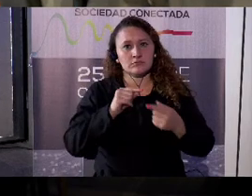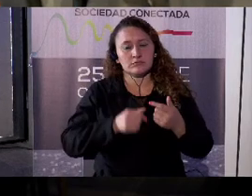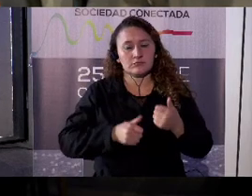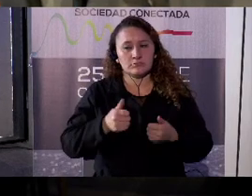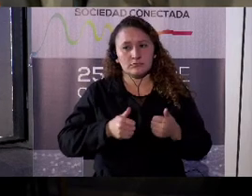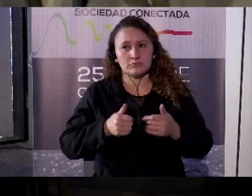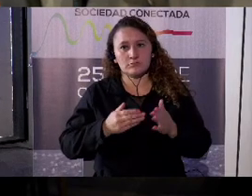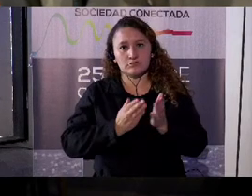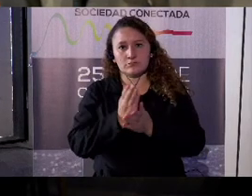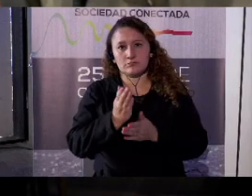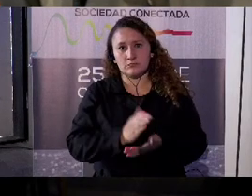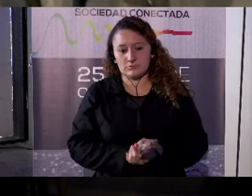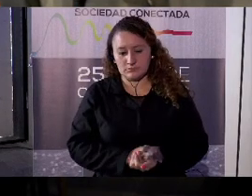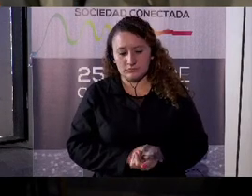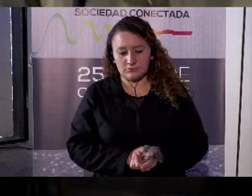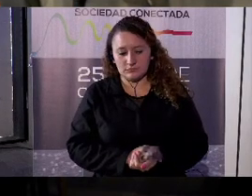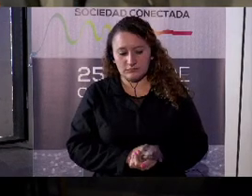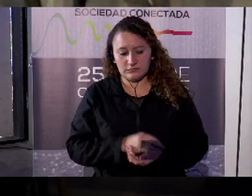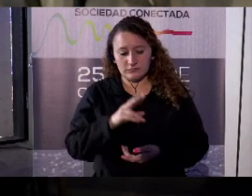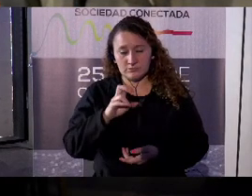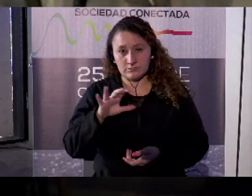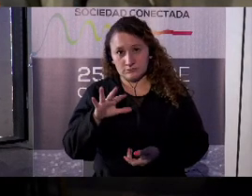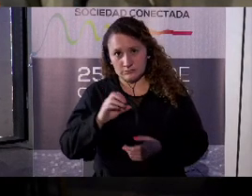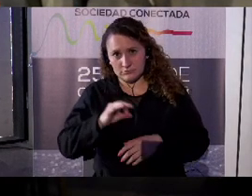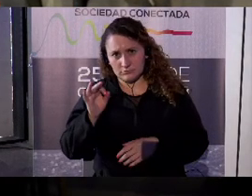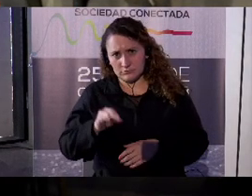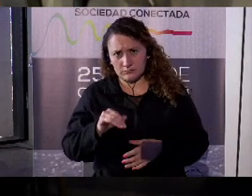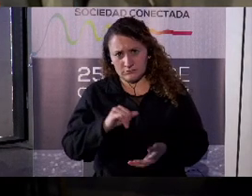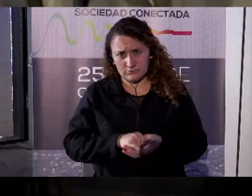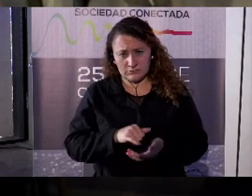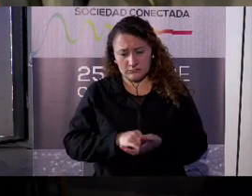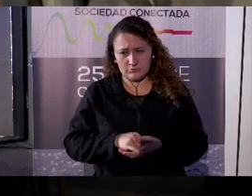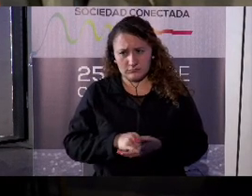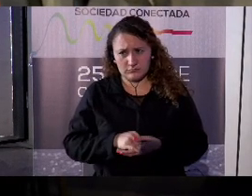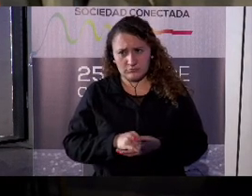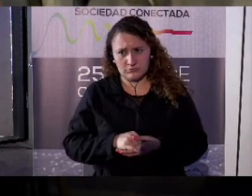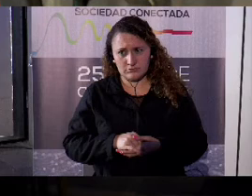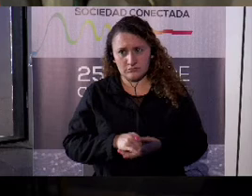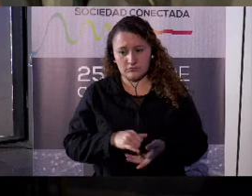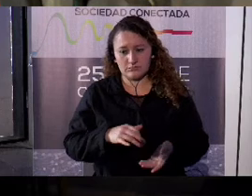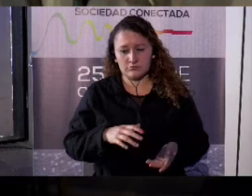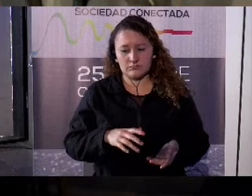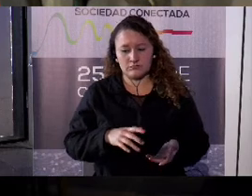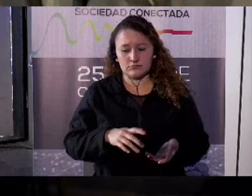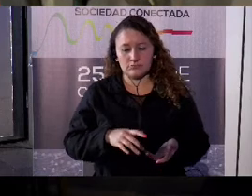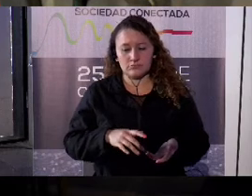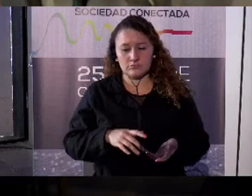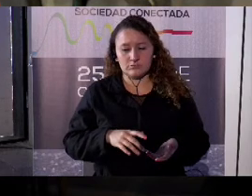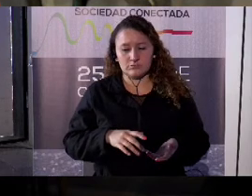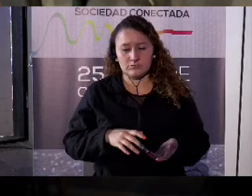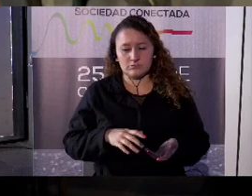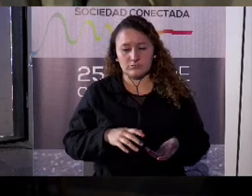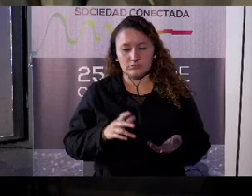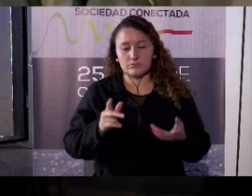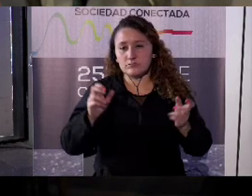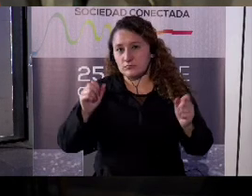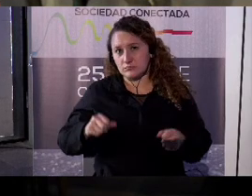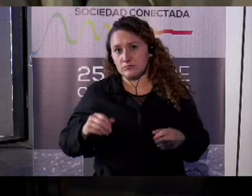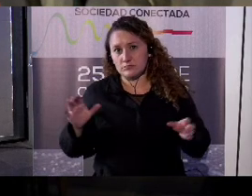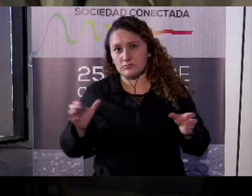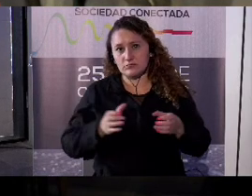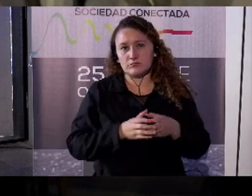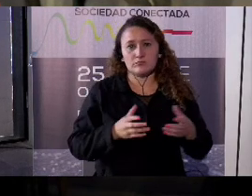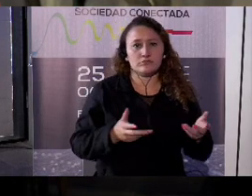sostenibilidad y el 75 por de esos casos de uso que se están implementando eh se pueden concentrar en